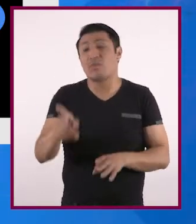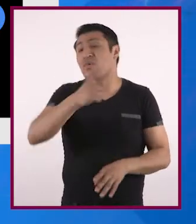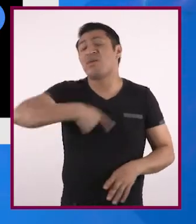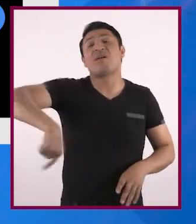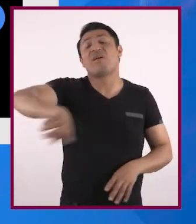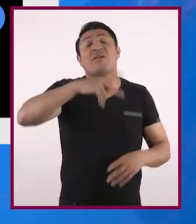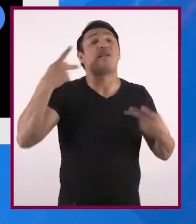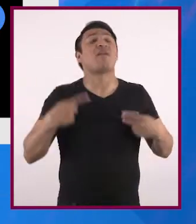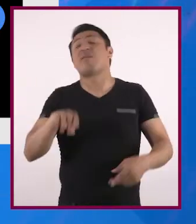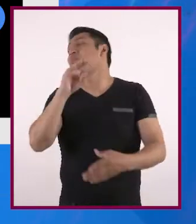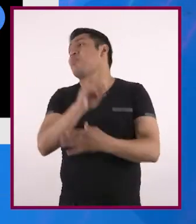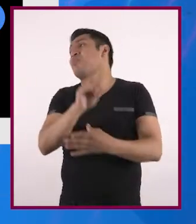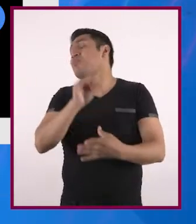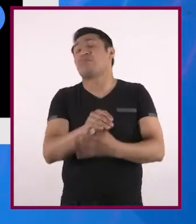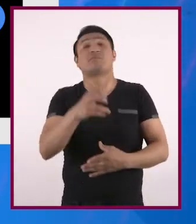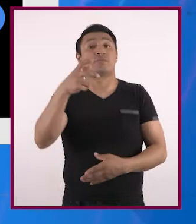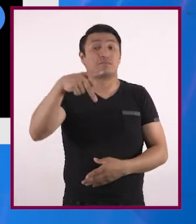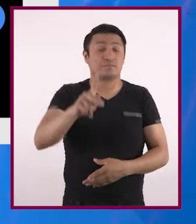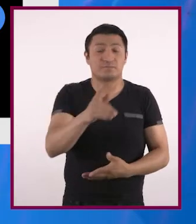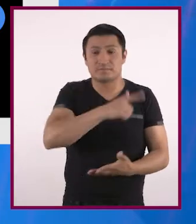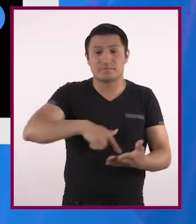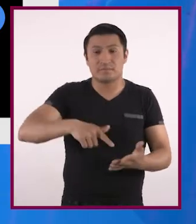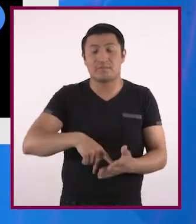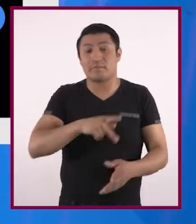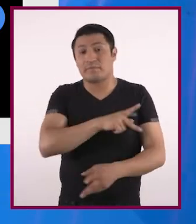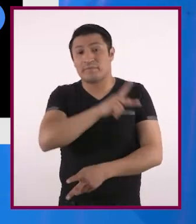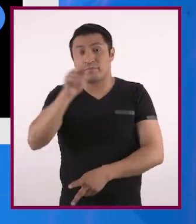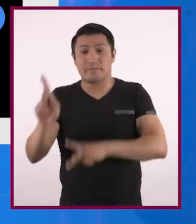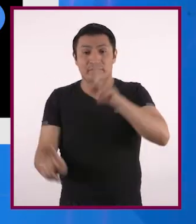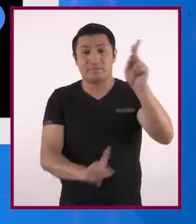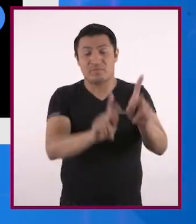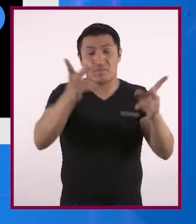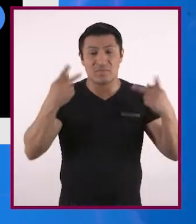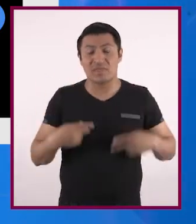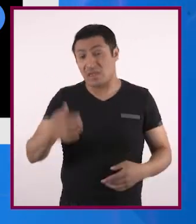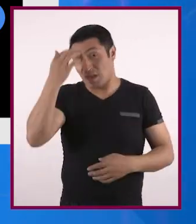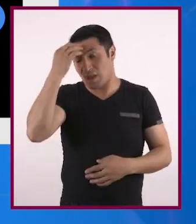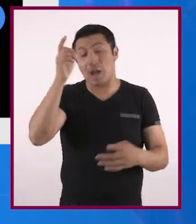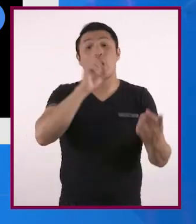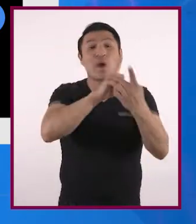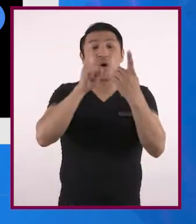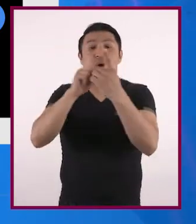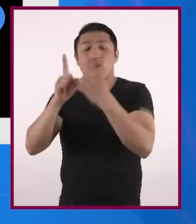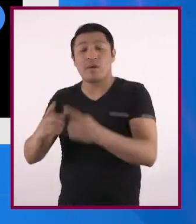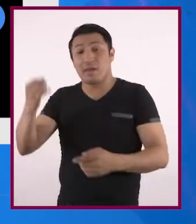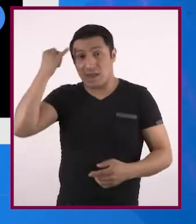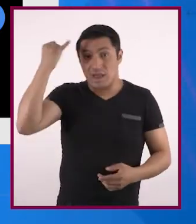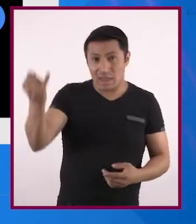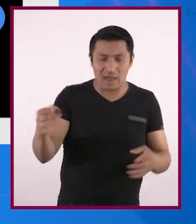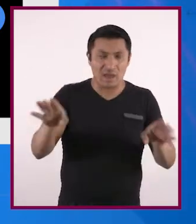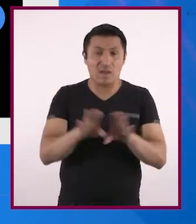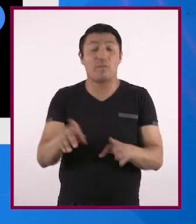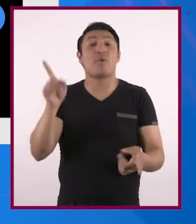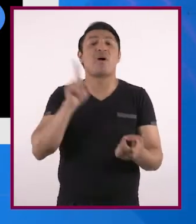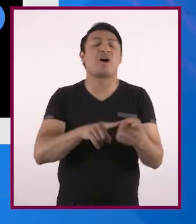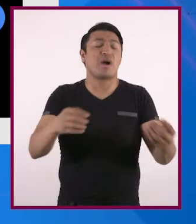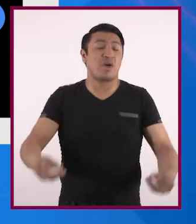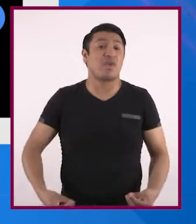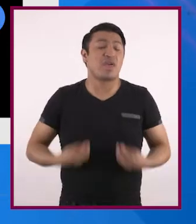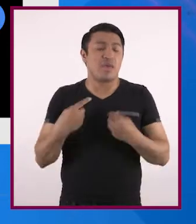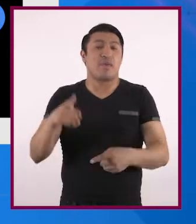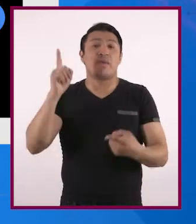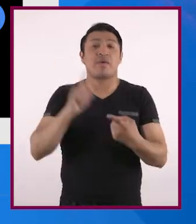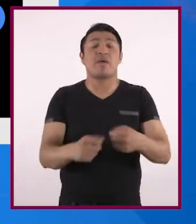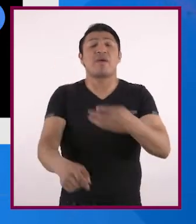demás. Y en cambio en los espacios rurales la gente se conoce más, tiene noción de dónde viene la persona, quién es